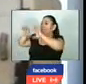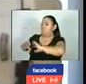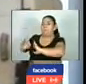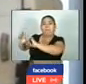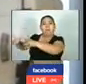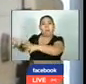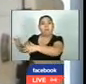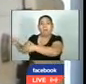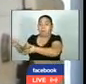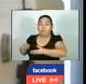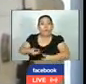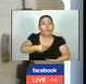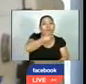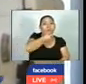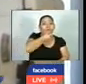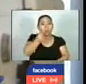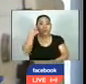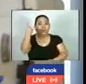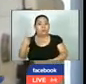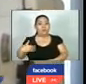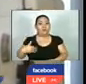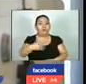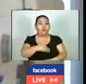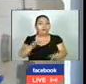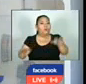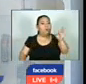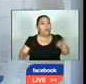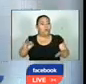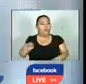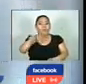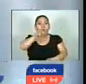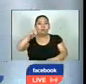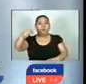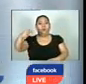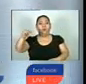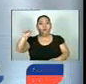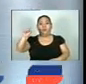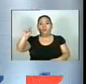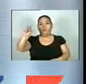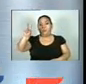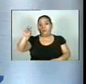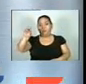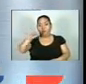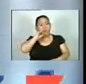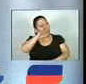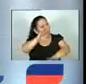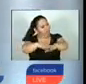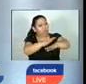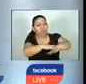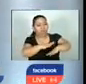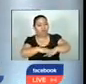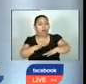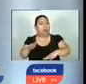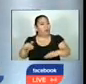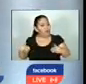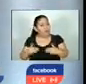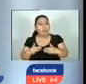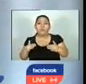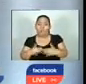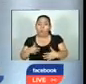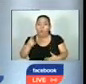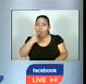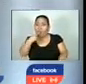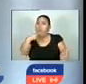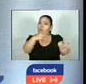La información fue dada a conocer por el ministro de Justicia y Seguridad, Gustavo Villatoro, quien hizo un llamado a la población a seguir